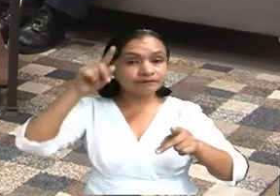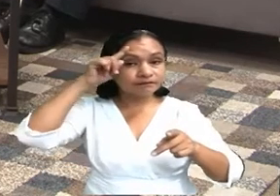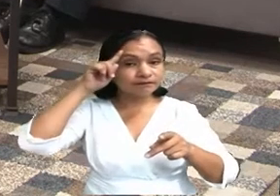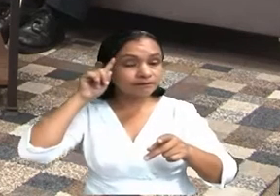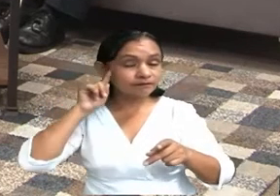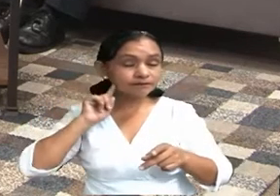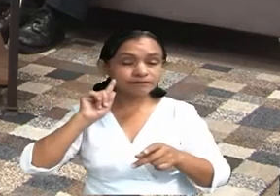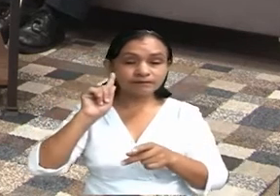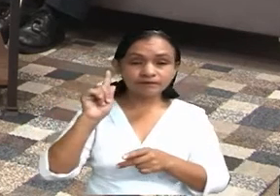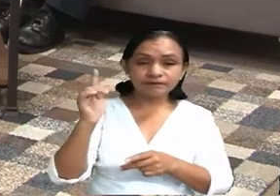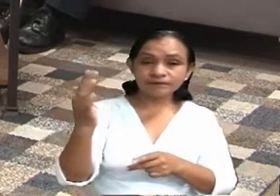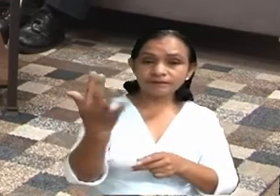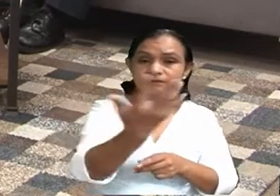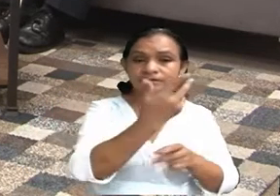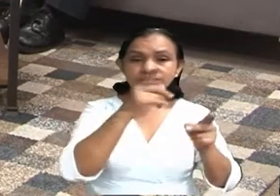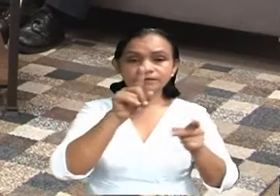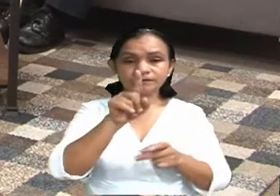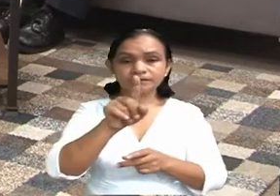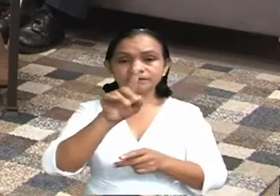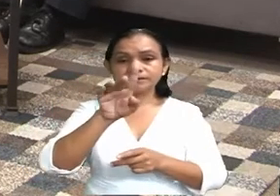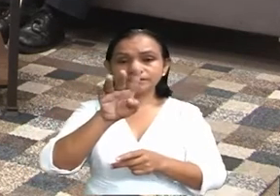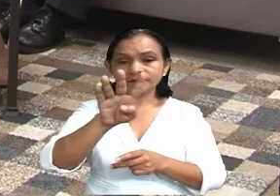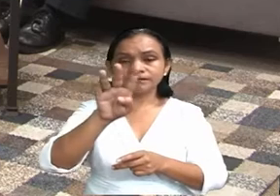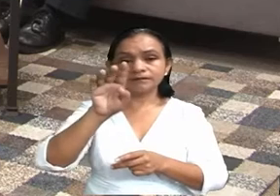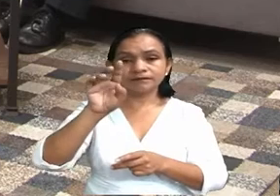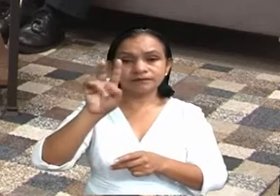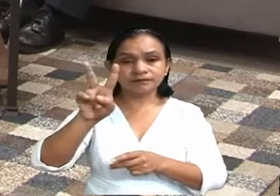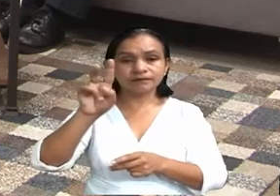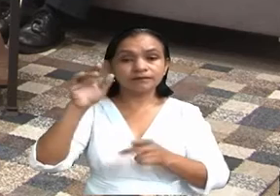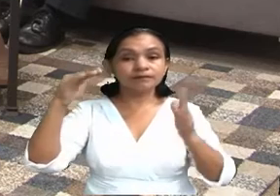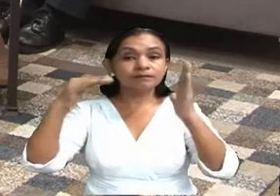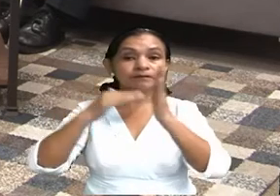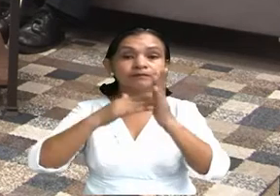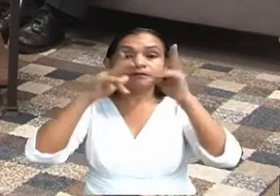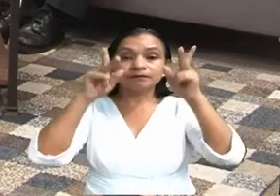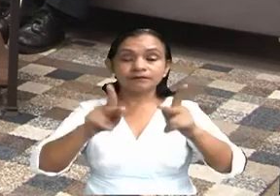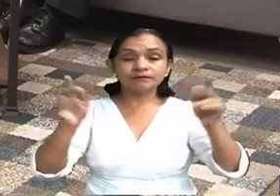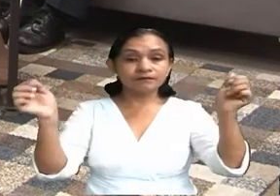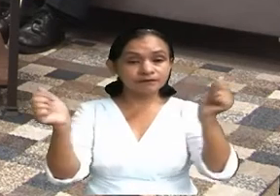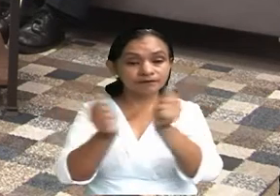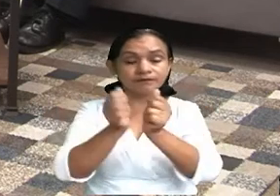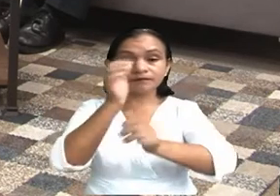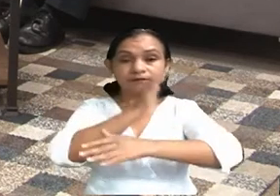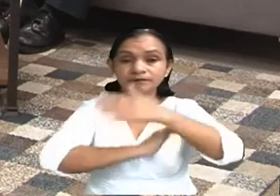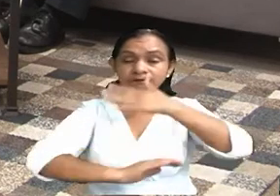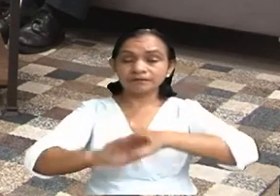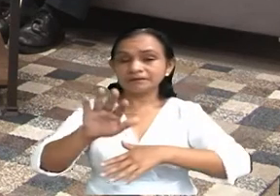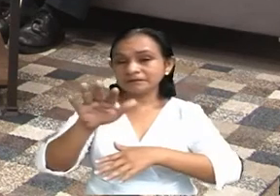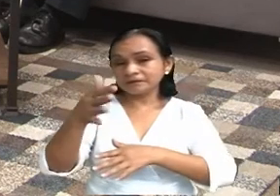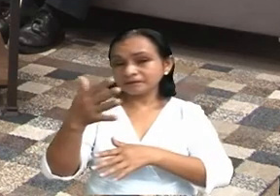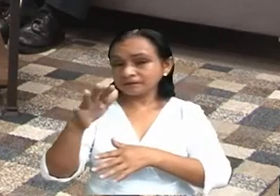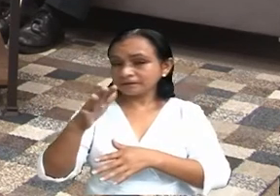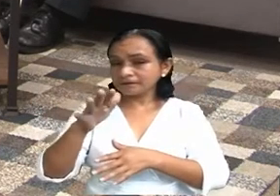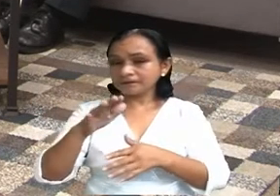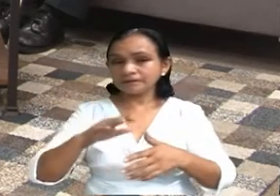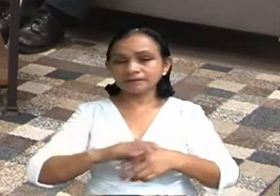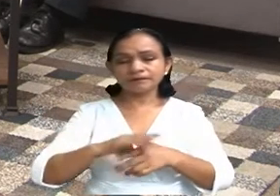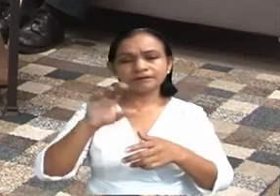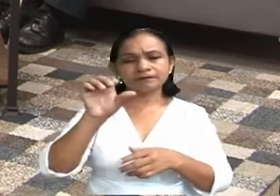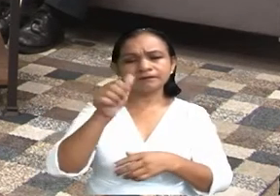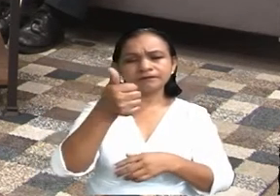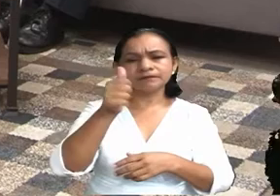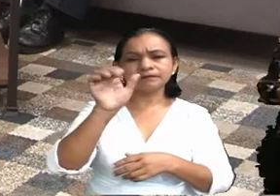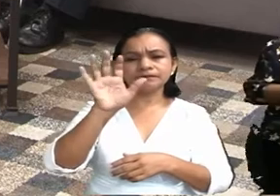el conglomerado. Es decir, que de las 142 mil personas con discapacidad, quizá hayan alrededor de